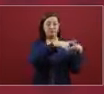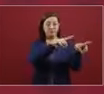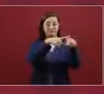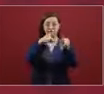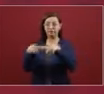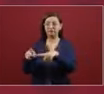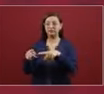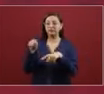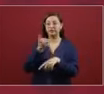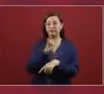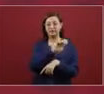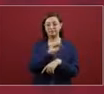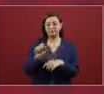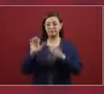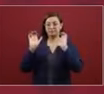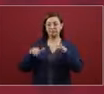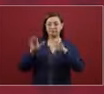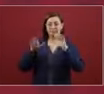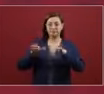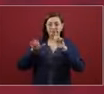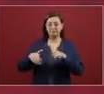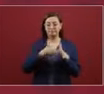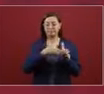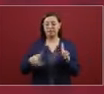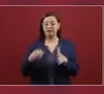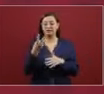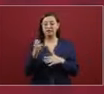en el trimestre